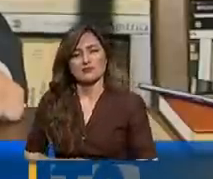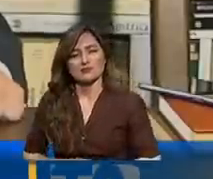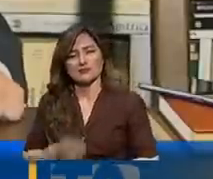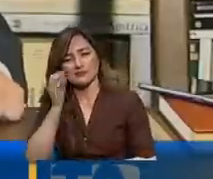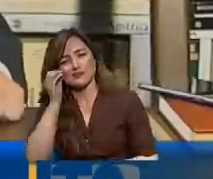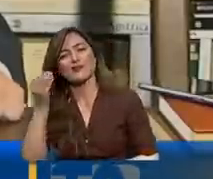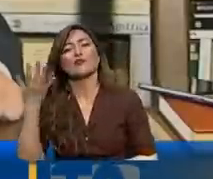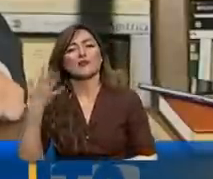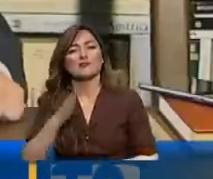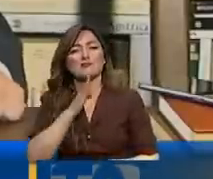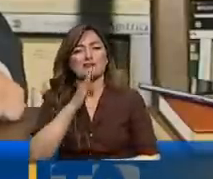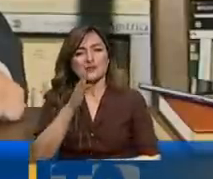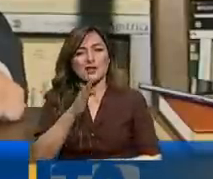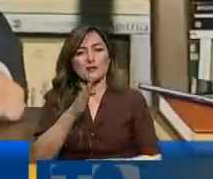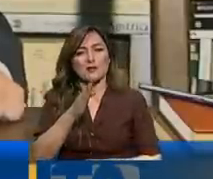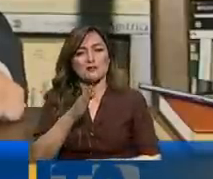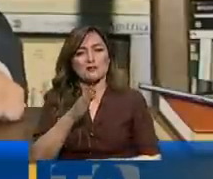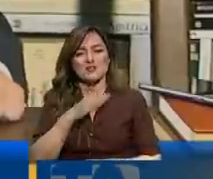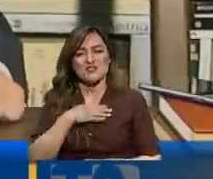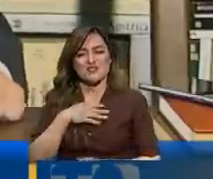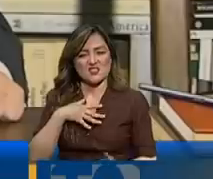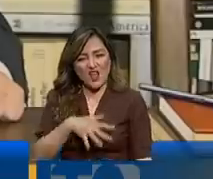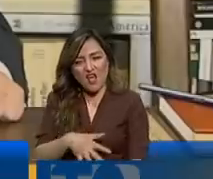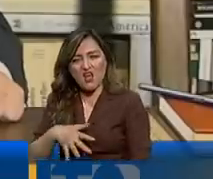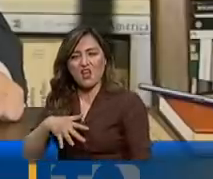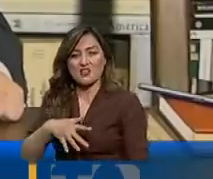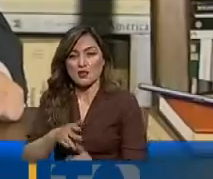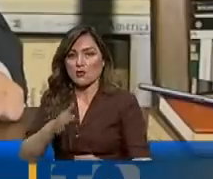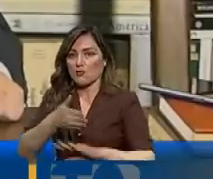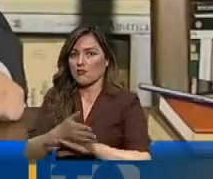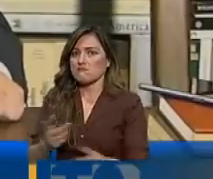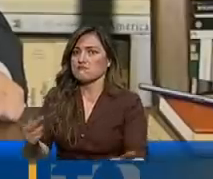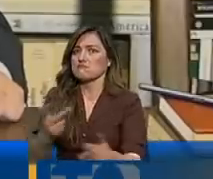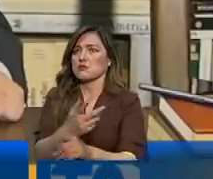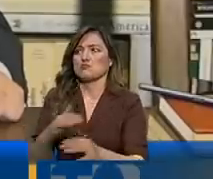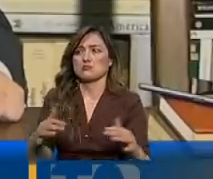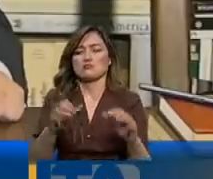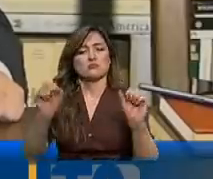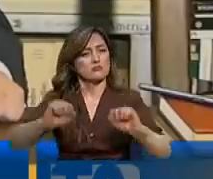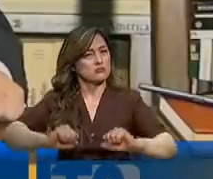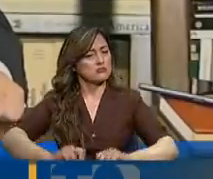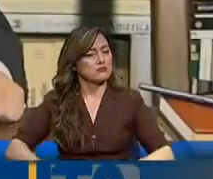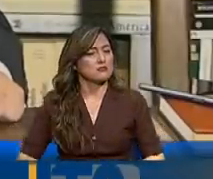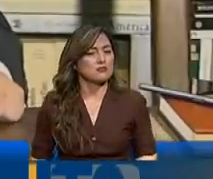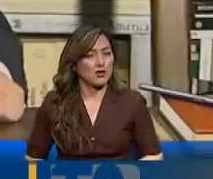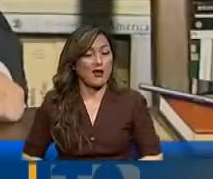olvide que quien siembra vientos cosecha tempestades.